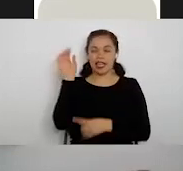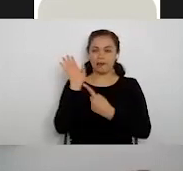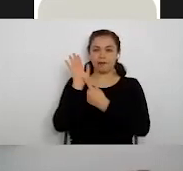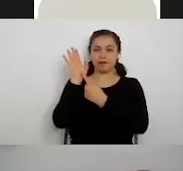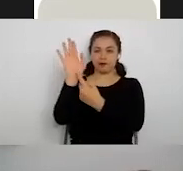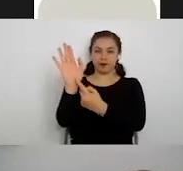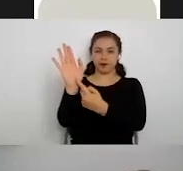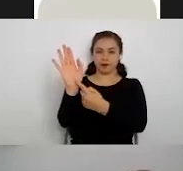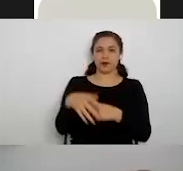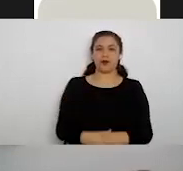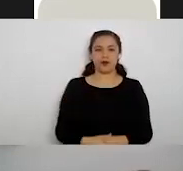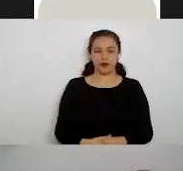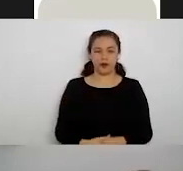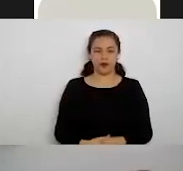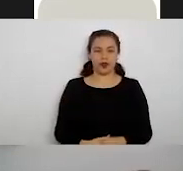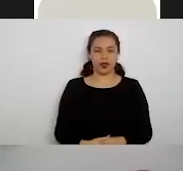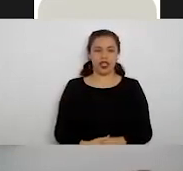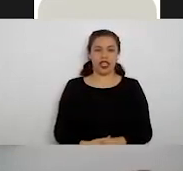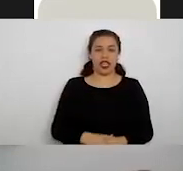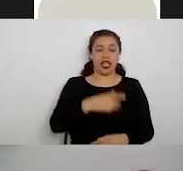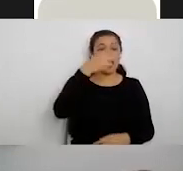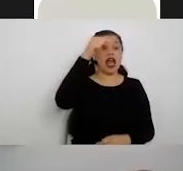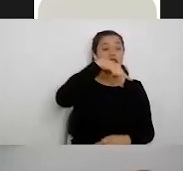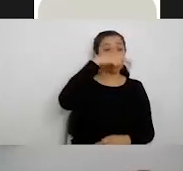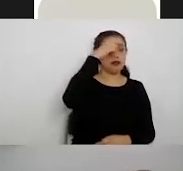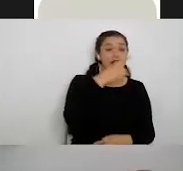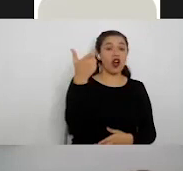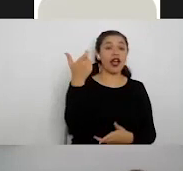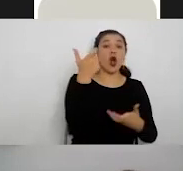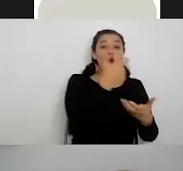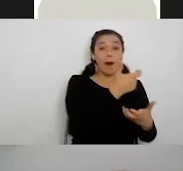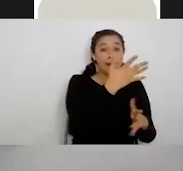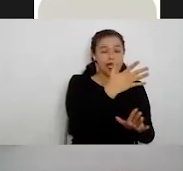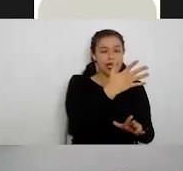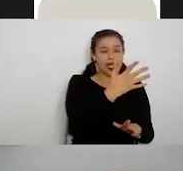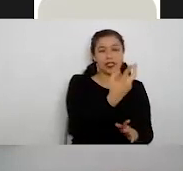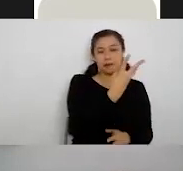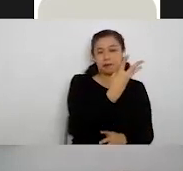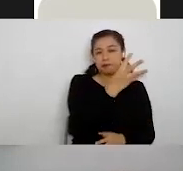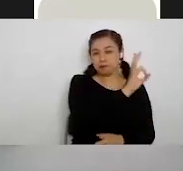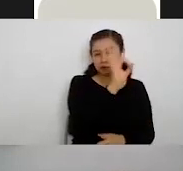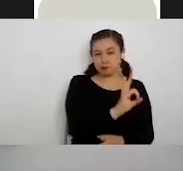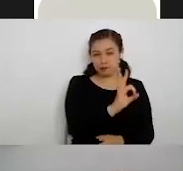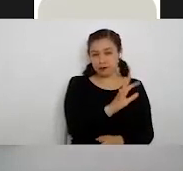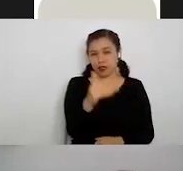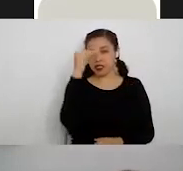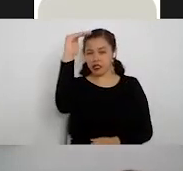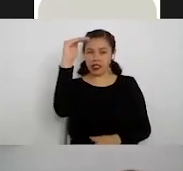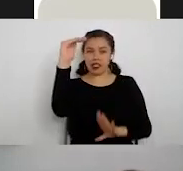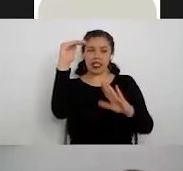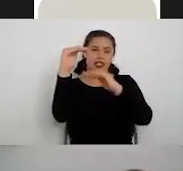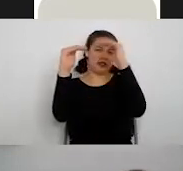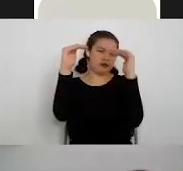es, va a crecer al 3% la economía de México. Pone un rango mínimo y un rango superior,